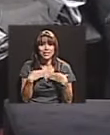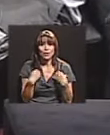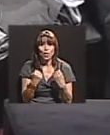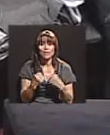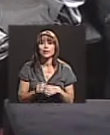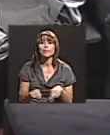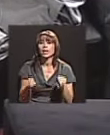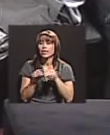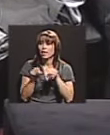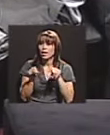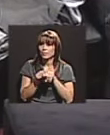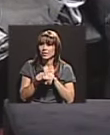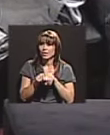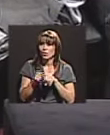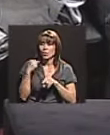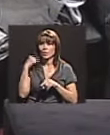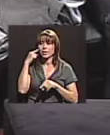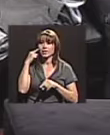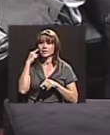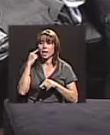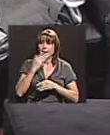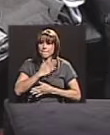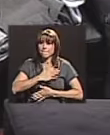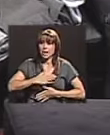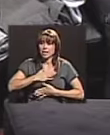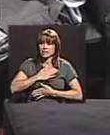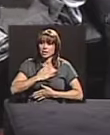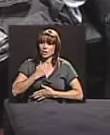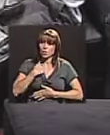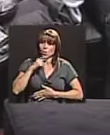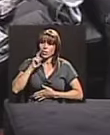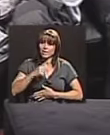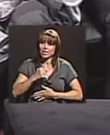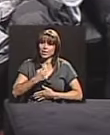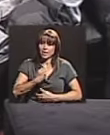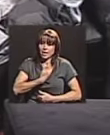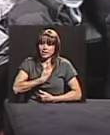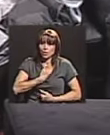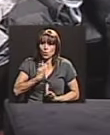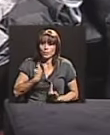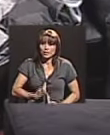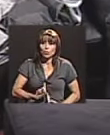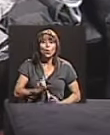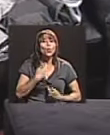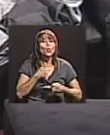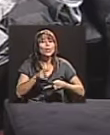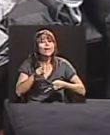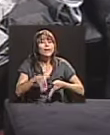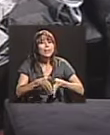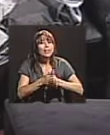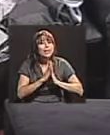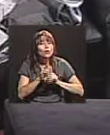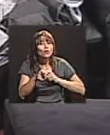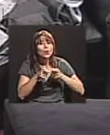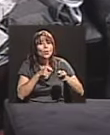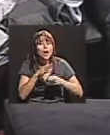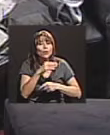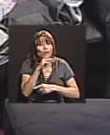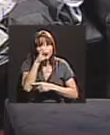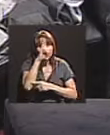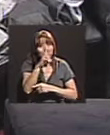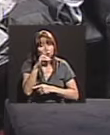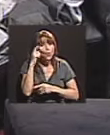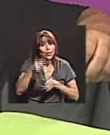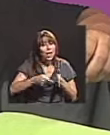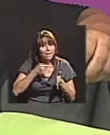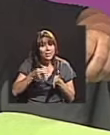placer uno de uno mismo Pirlo y regularlo y debe respetarlo Porque a veces sobre